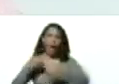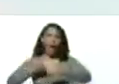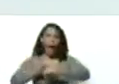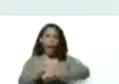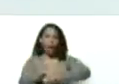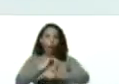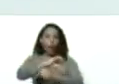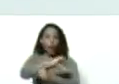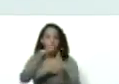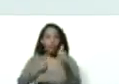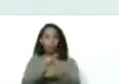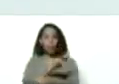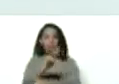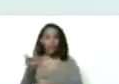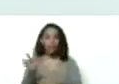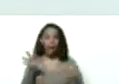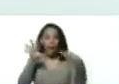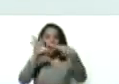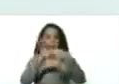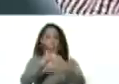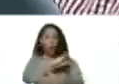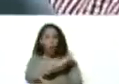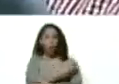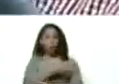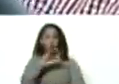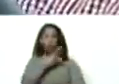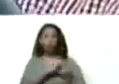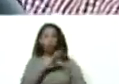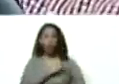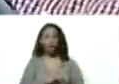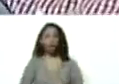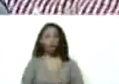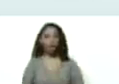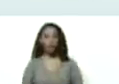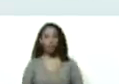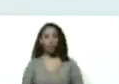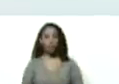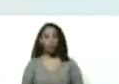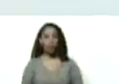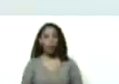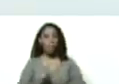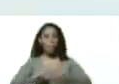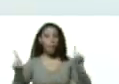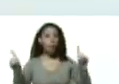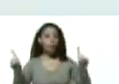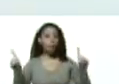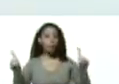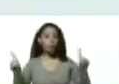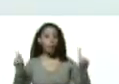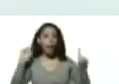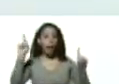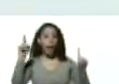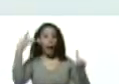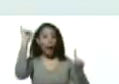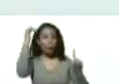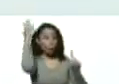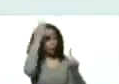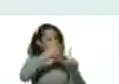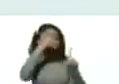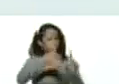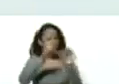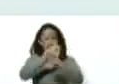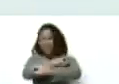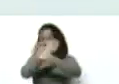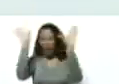vicepresidente de Alianzas Fuerzas Sociales, pero tienen instrucciones precisas